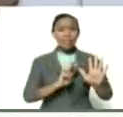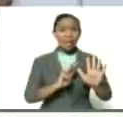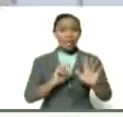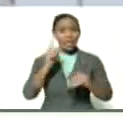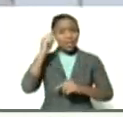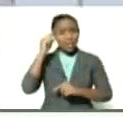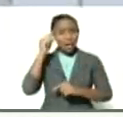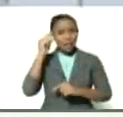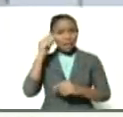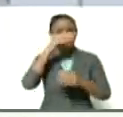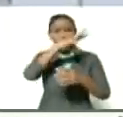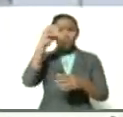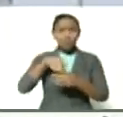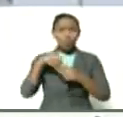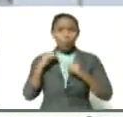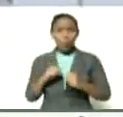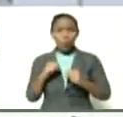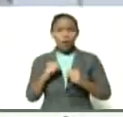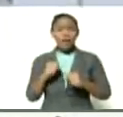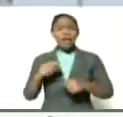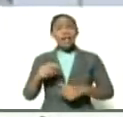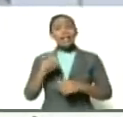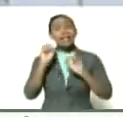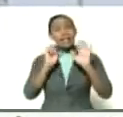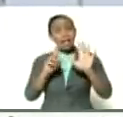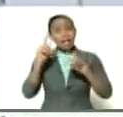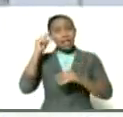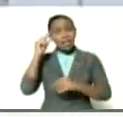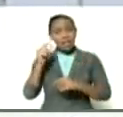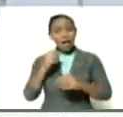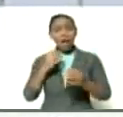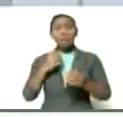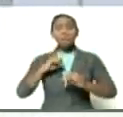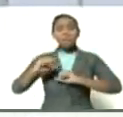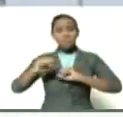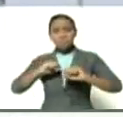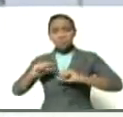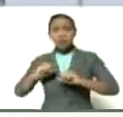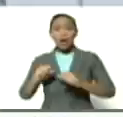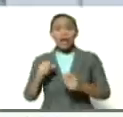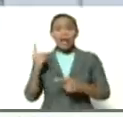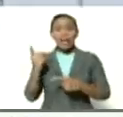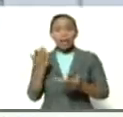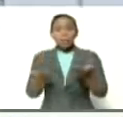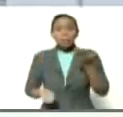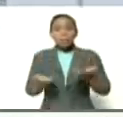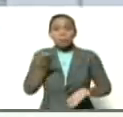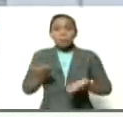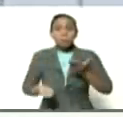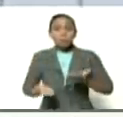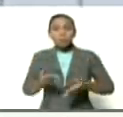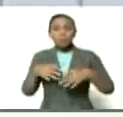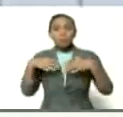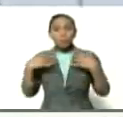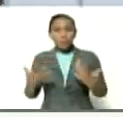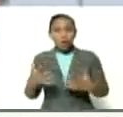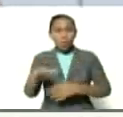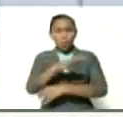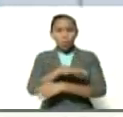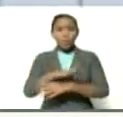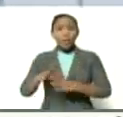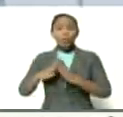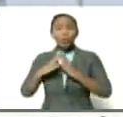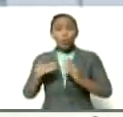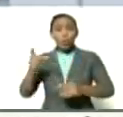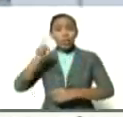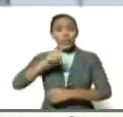cuarentena, 7 días de flexibilización económica, justamente para buscar el equilibrio donde todos